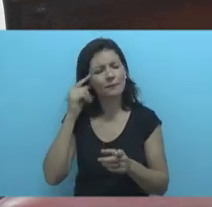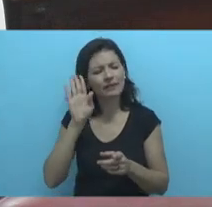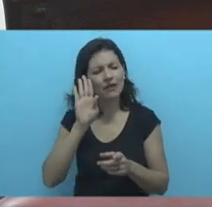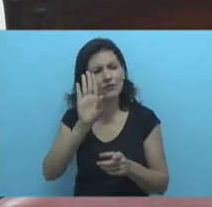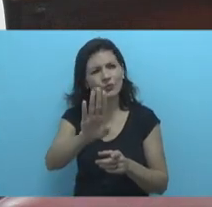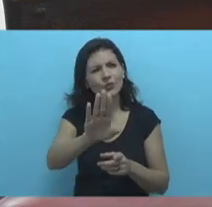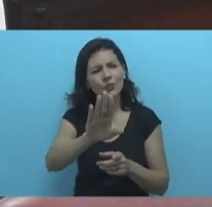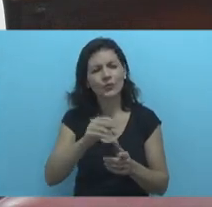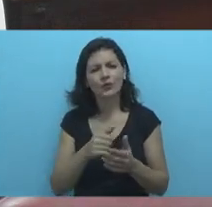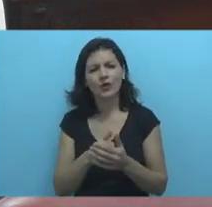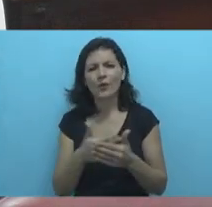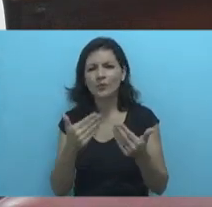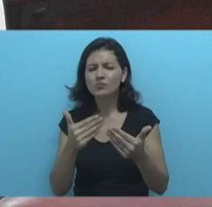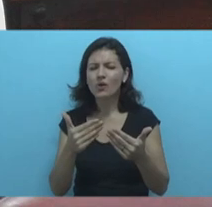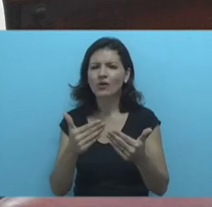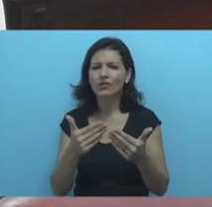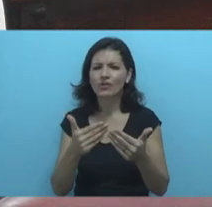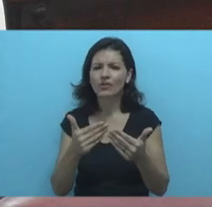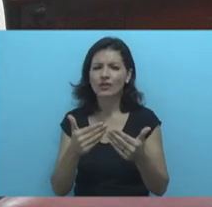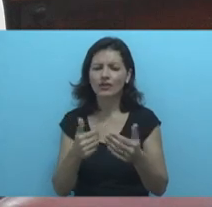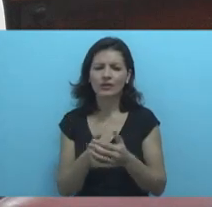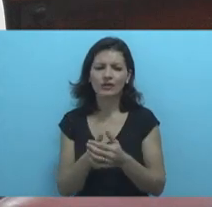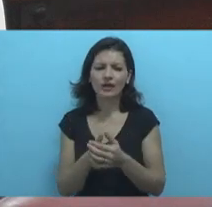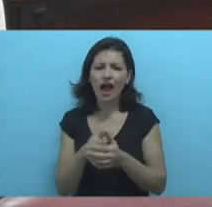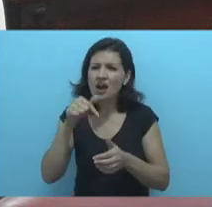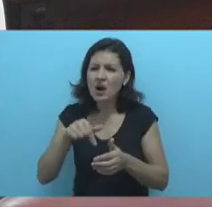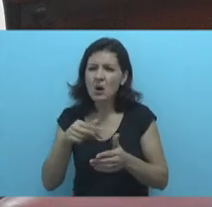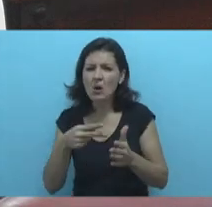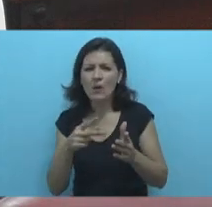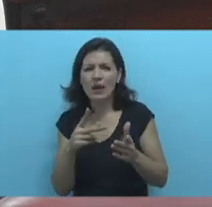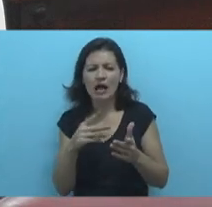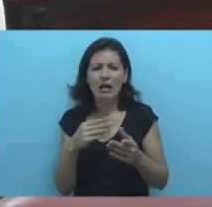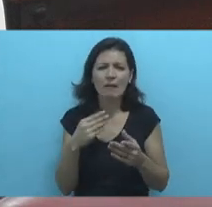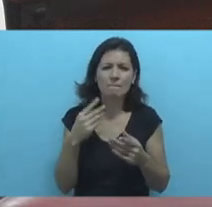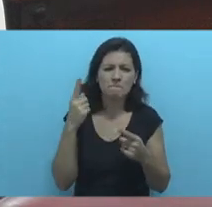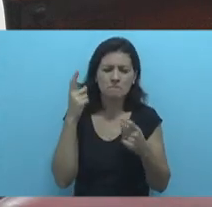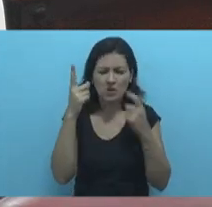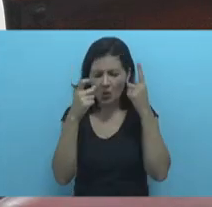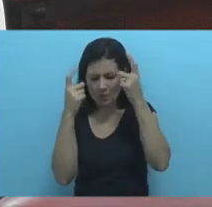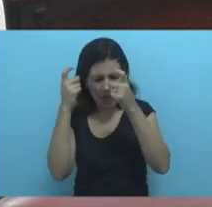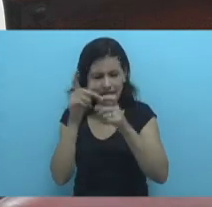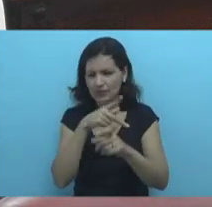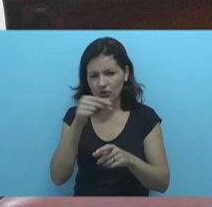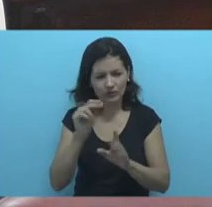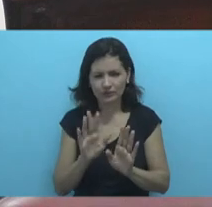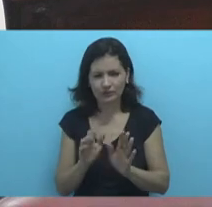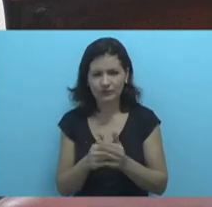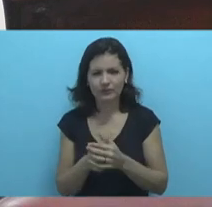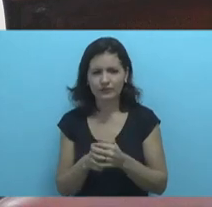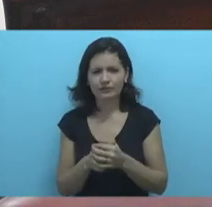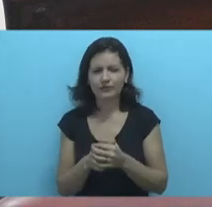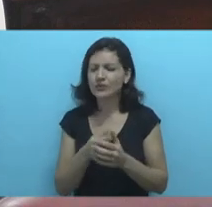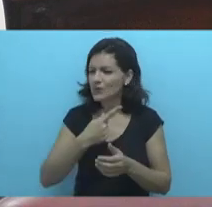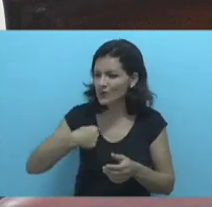nosotros, los que estuvimos cerca de él, a todos nosotros los que compartimos su espacio político, a